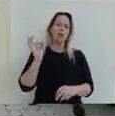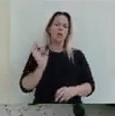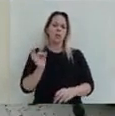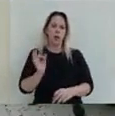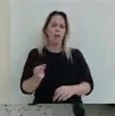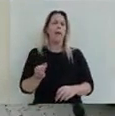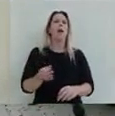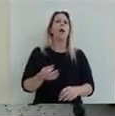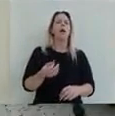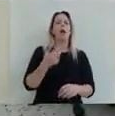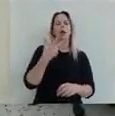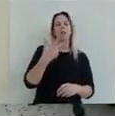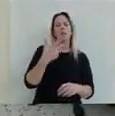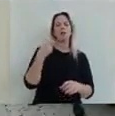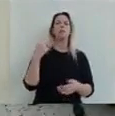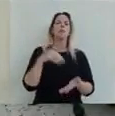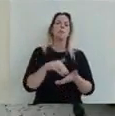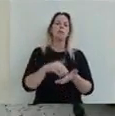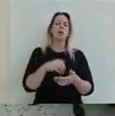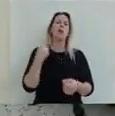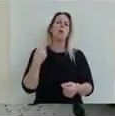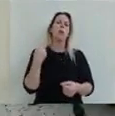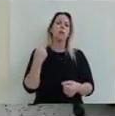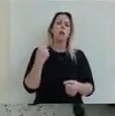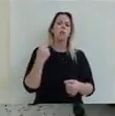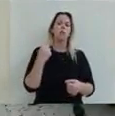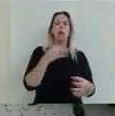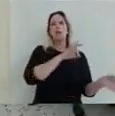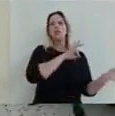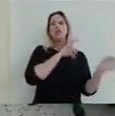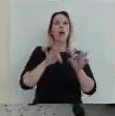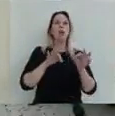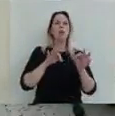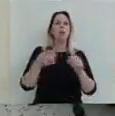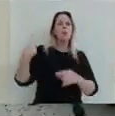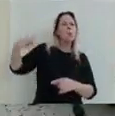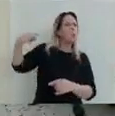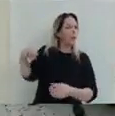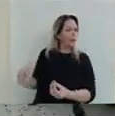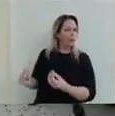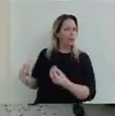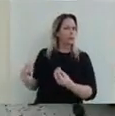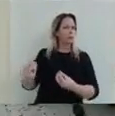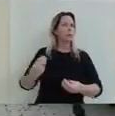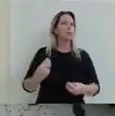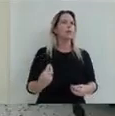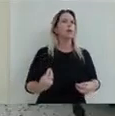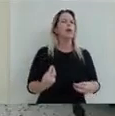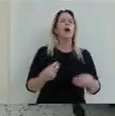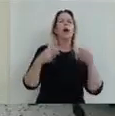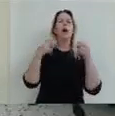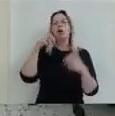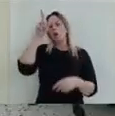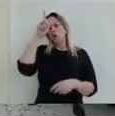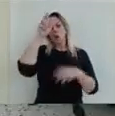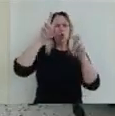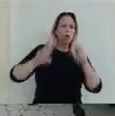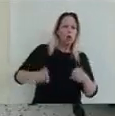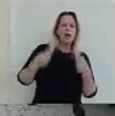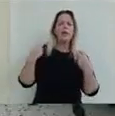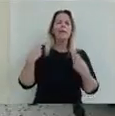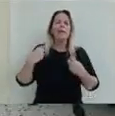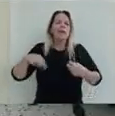que los 3 millones ya fueron ejecutados. Con lo cual también entendemos que ella tiene que tener algún control, alguna liquidación hecha de cómo